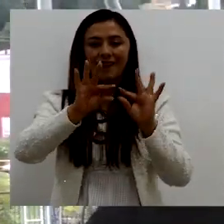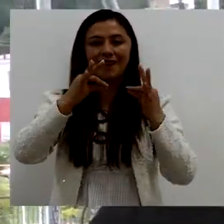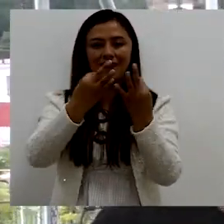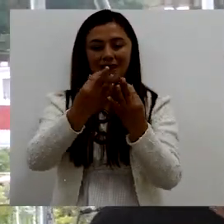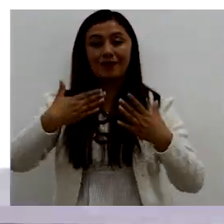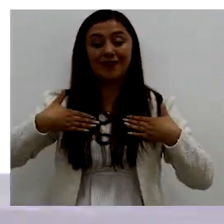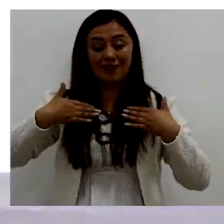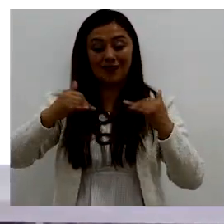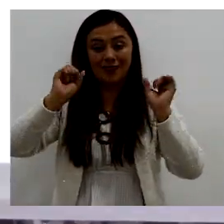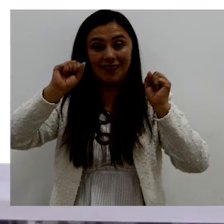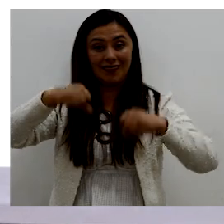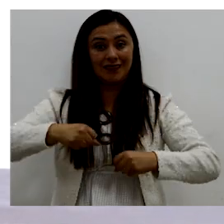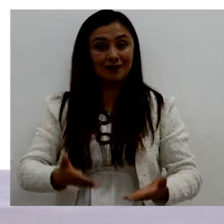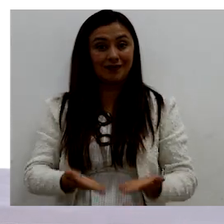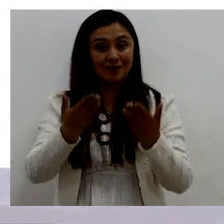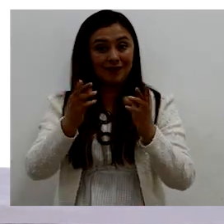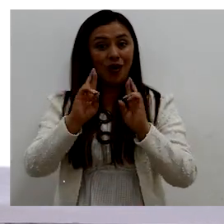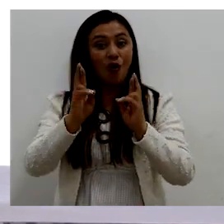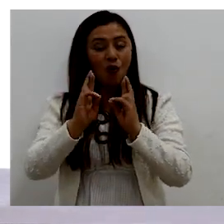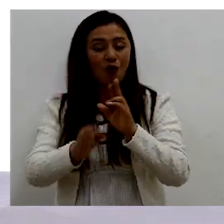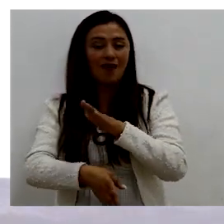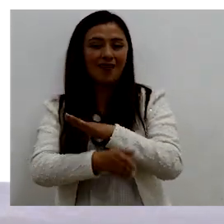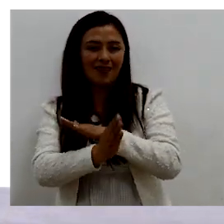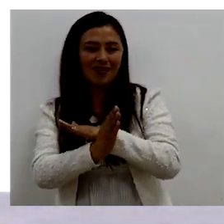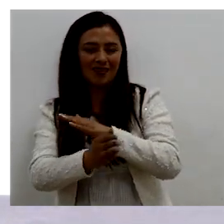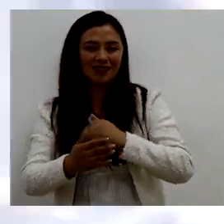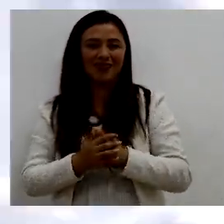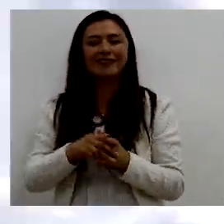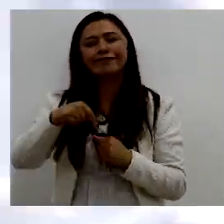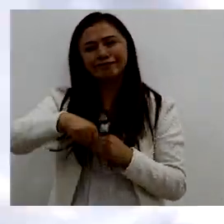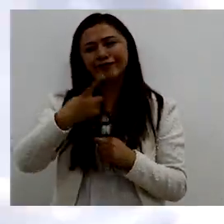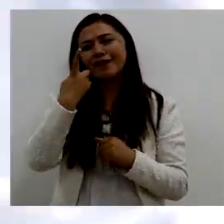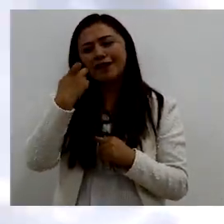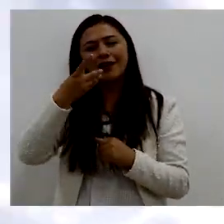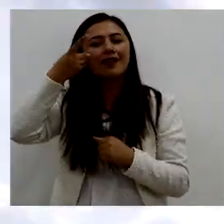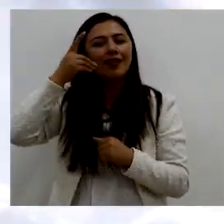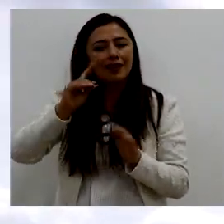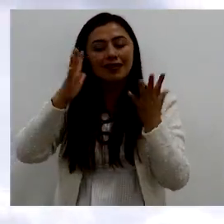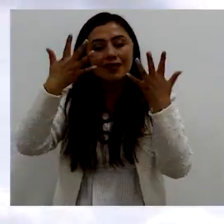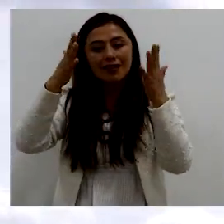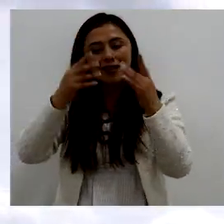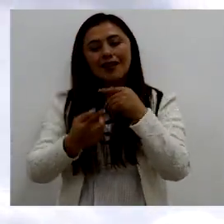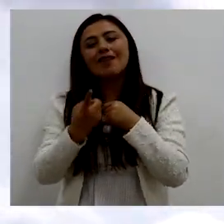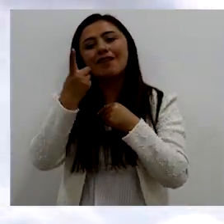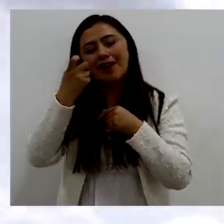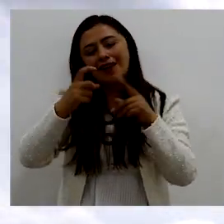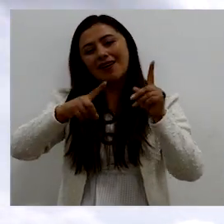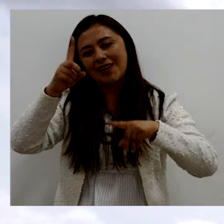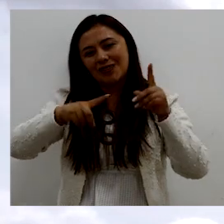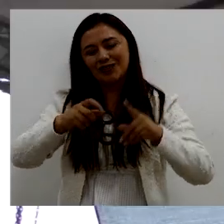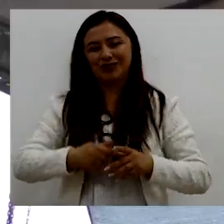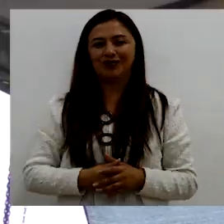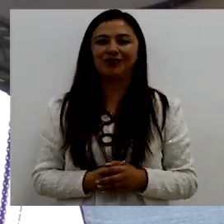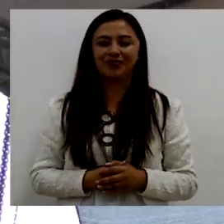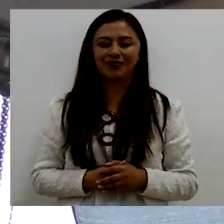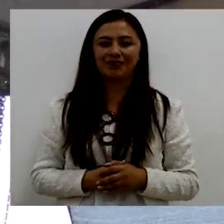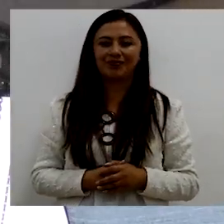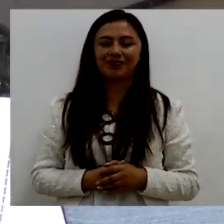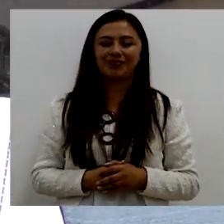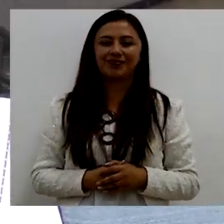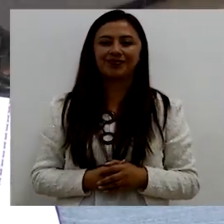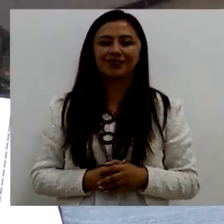Pues realmente aquí se ve que hace falta esto para la comunidad de todo en sí.